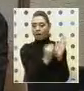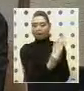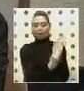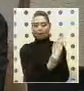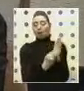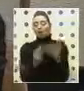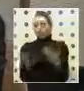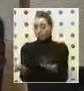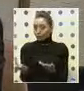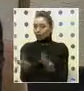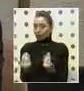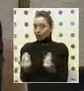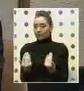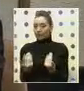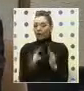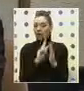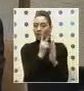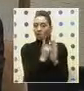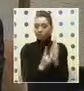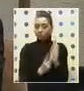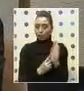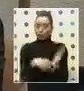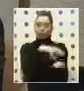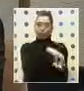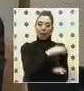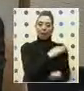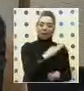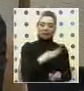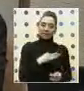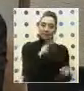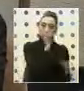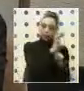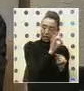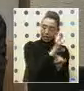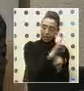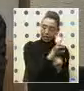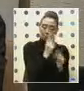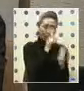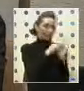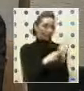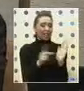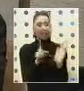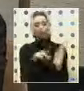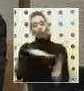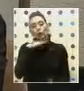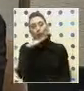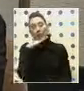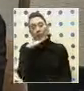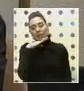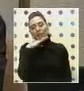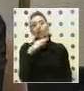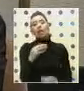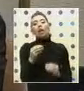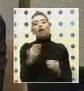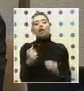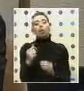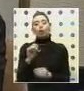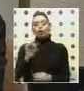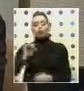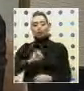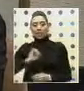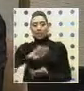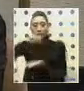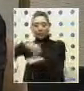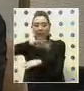necesarias las reformas al Ministerio de Energía, aunque no suficientes, en el proceso de descentralización de Chile.